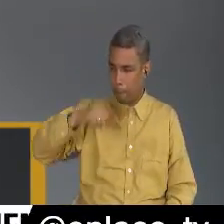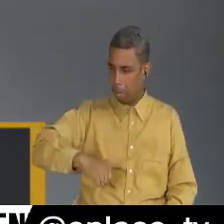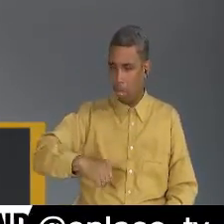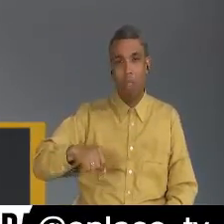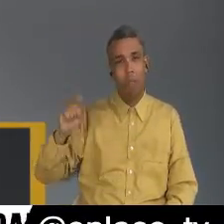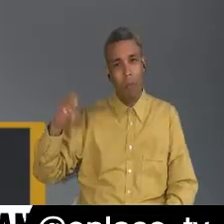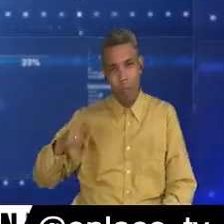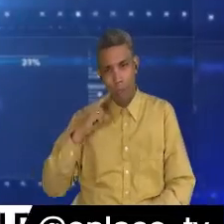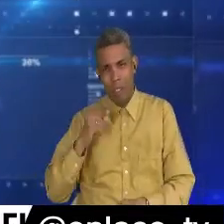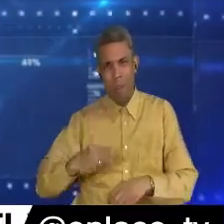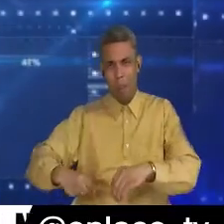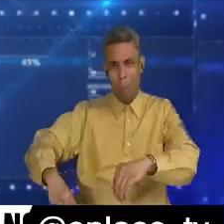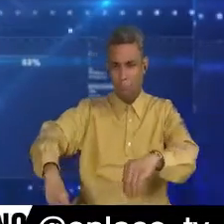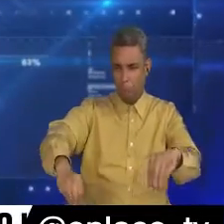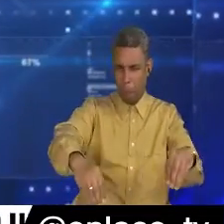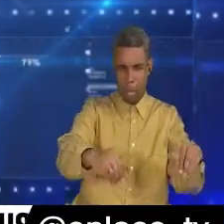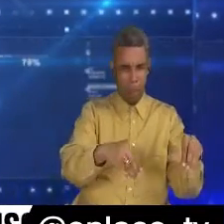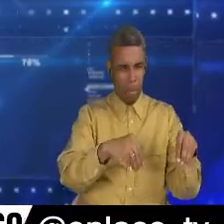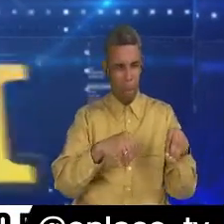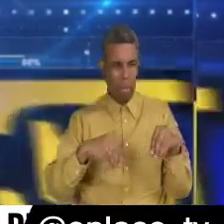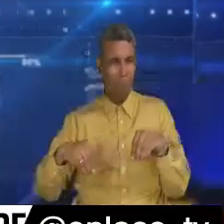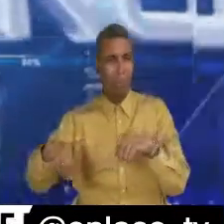está llena de barro.